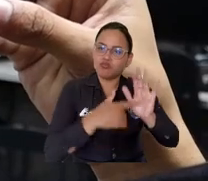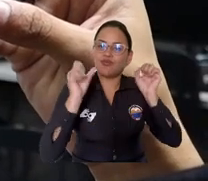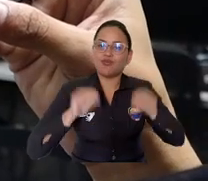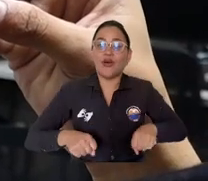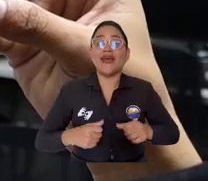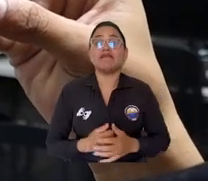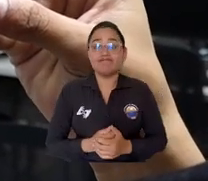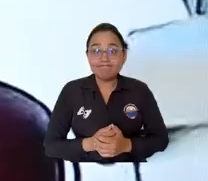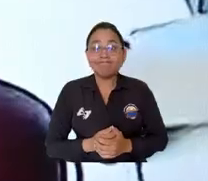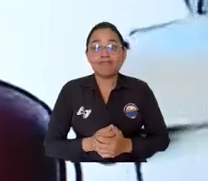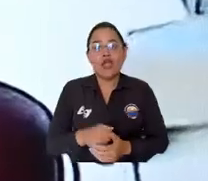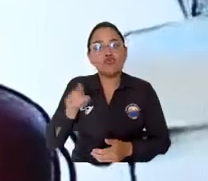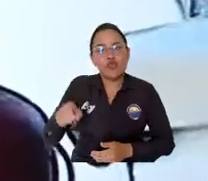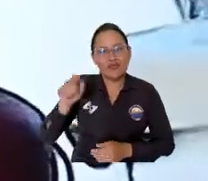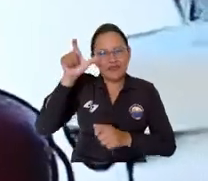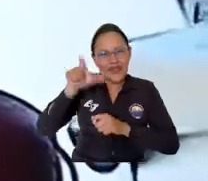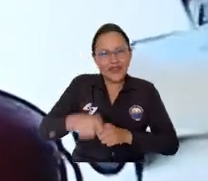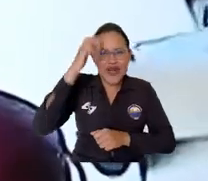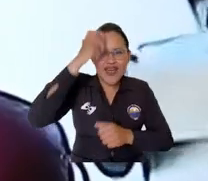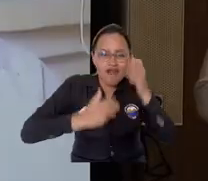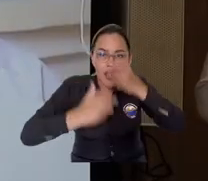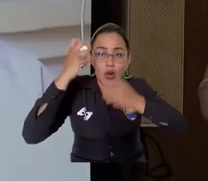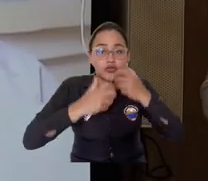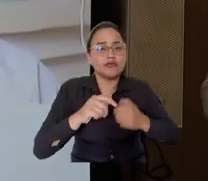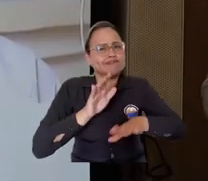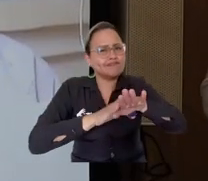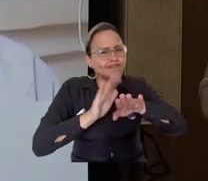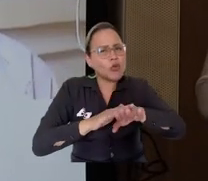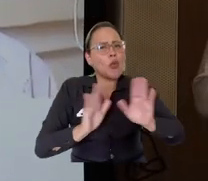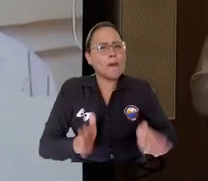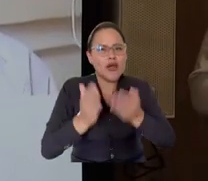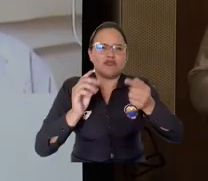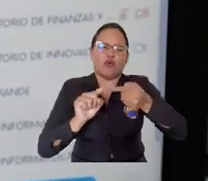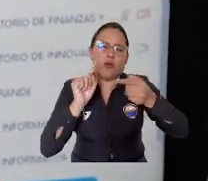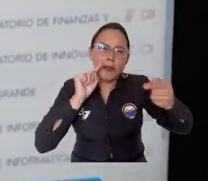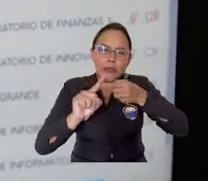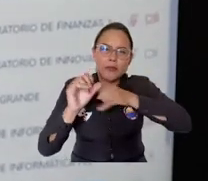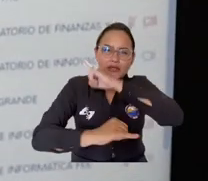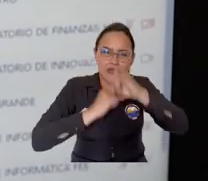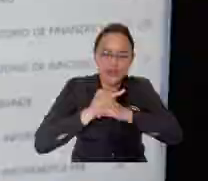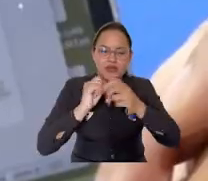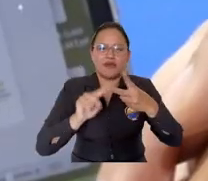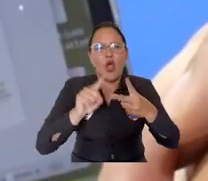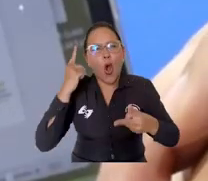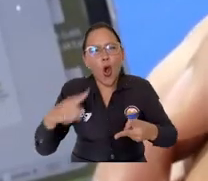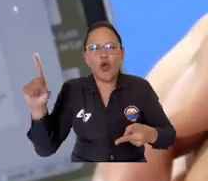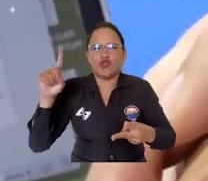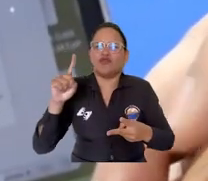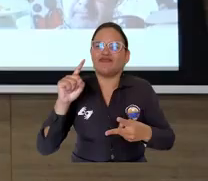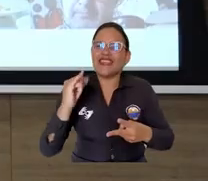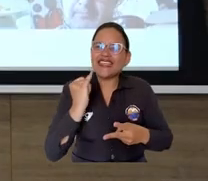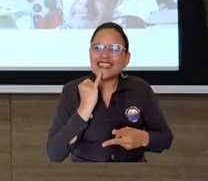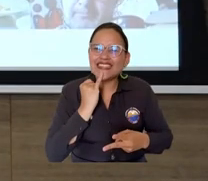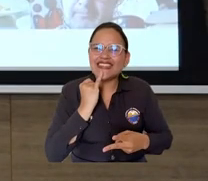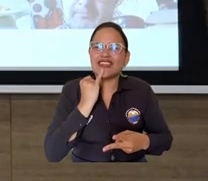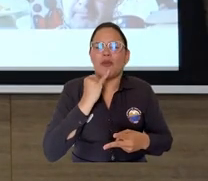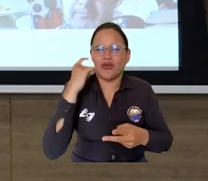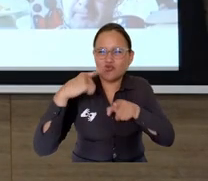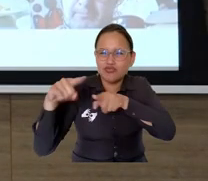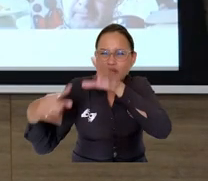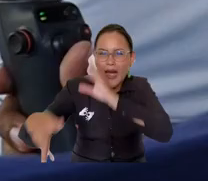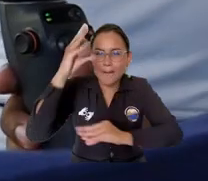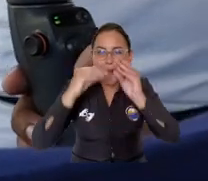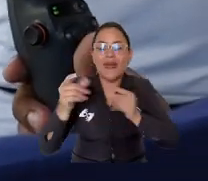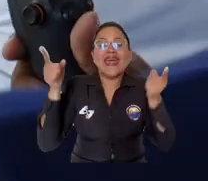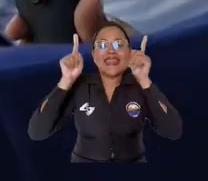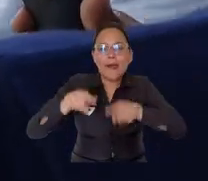mostró complacido y entregó 3 oportunidades de mejora que consisten en fortalecer la internacionalización, profundizar otros idiomas y